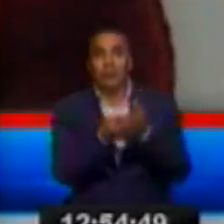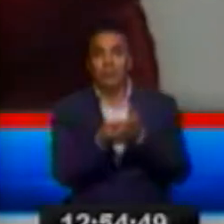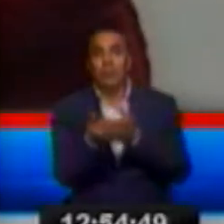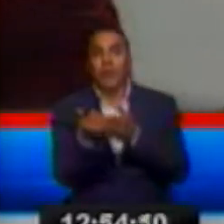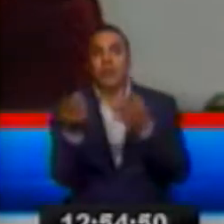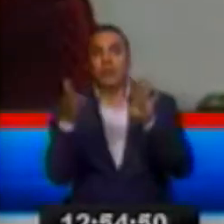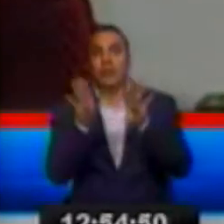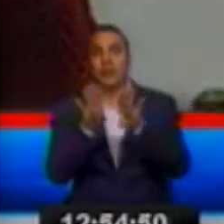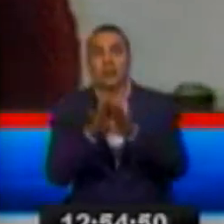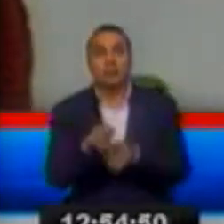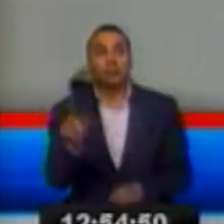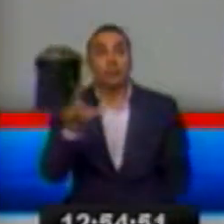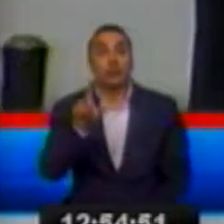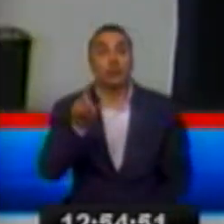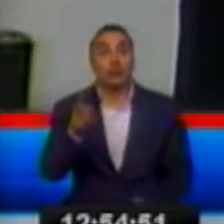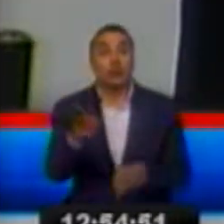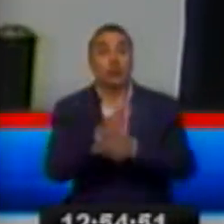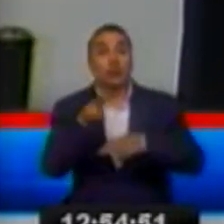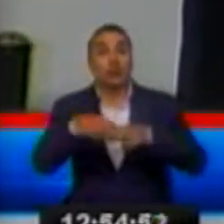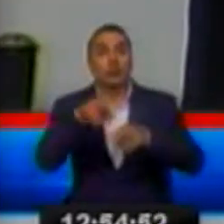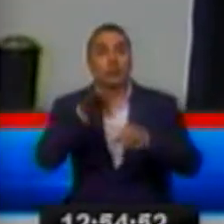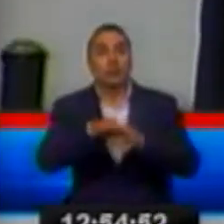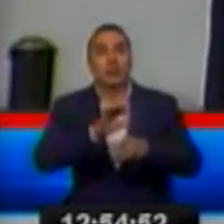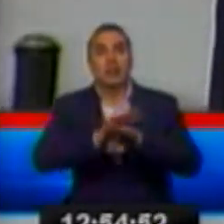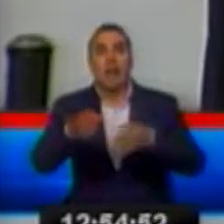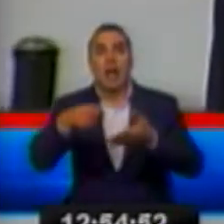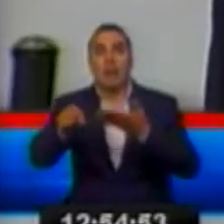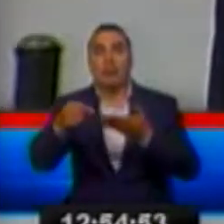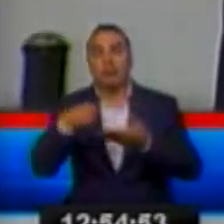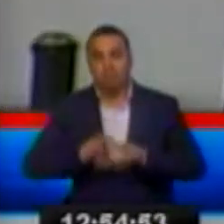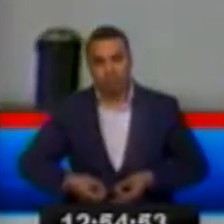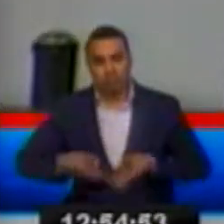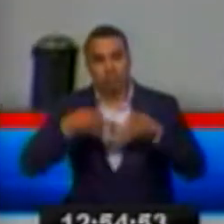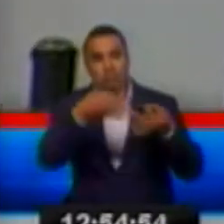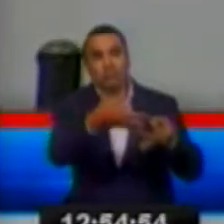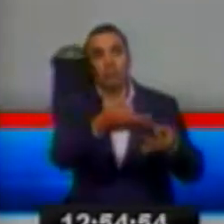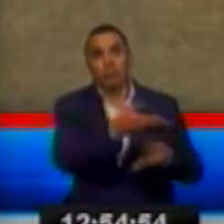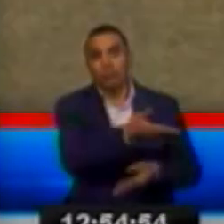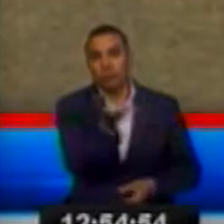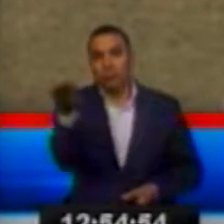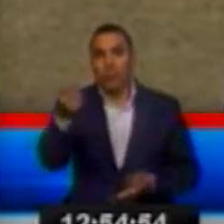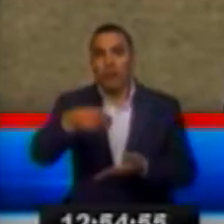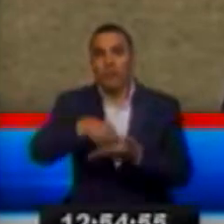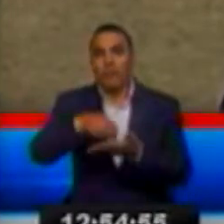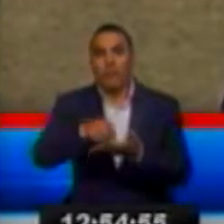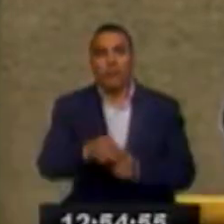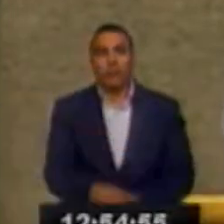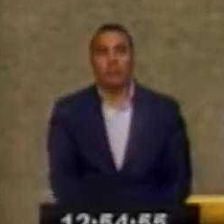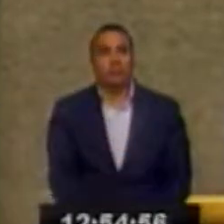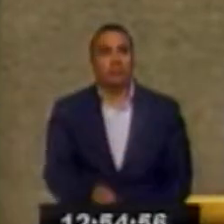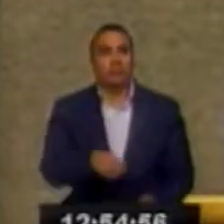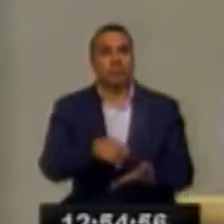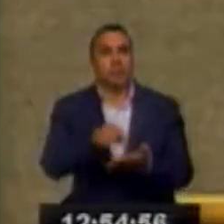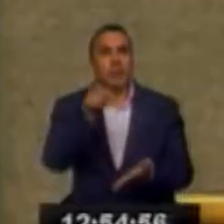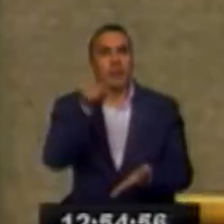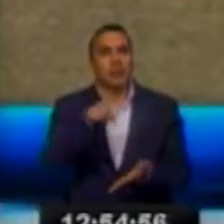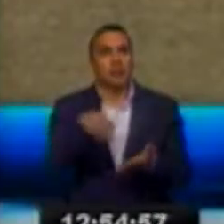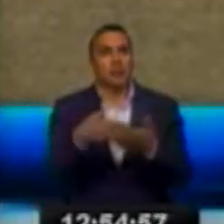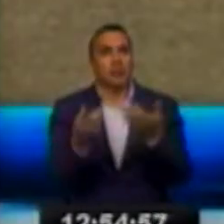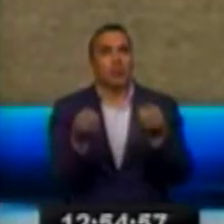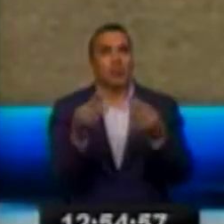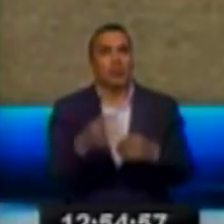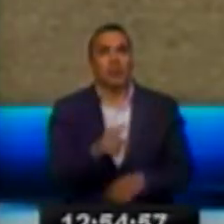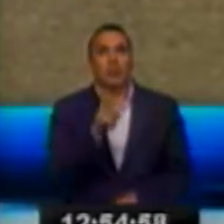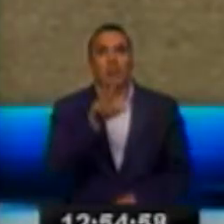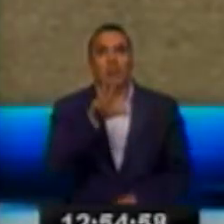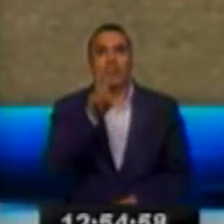Este lunes, el Consejo Nacional Electoral les entregó el formulario para la recolección. Las firmas necesarias, que en este caso son